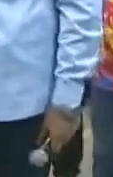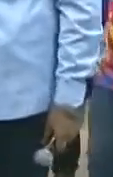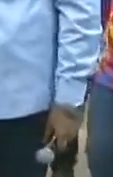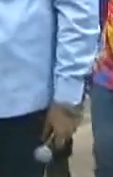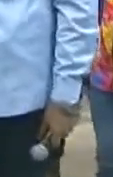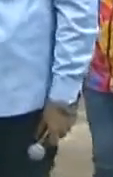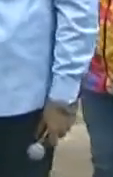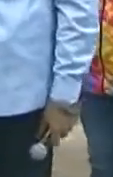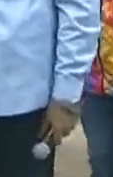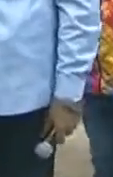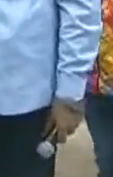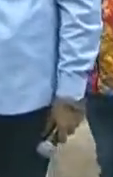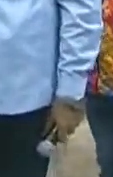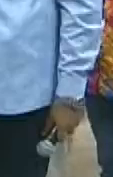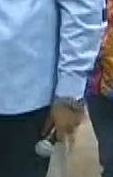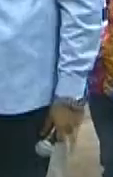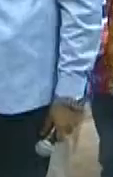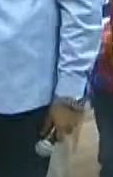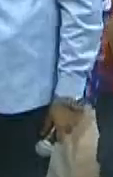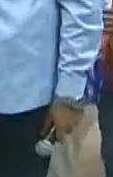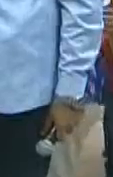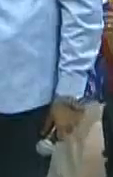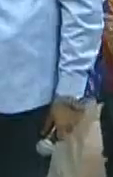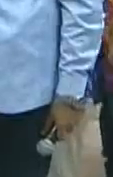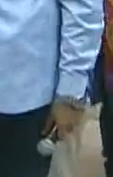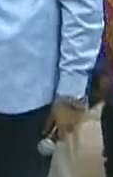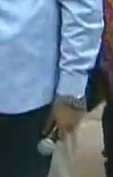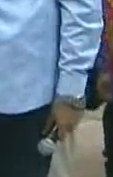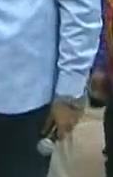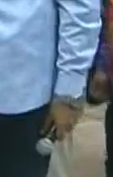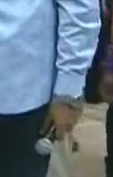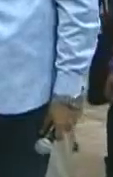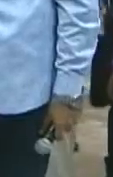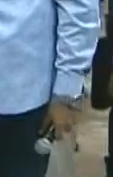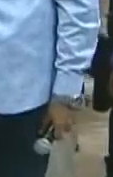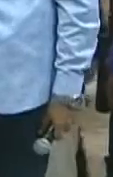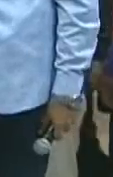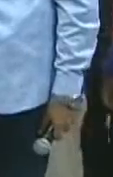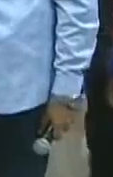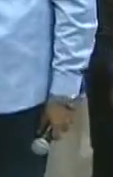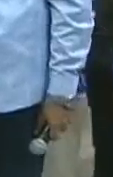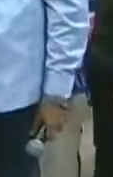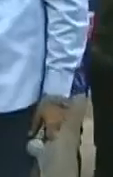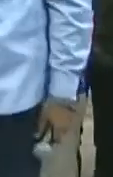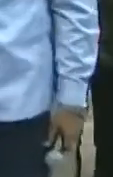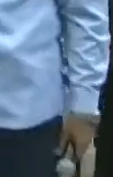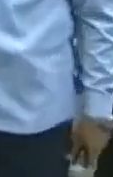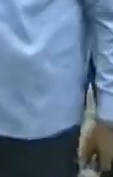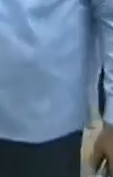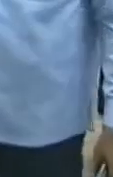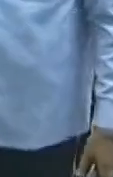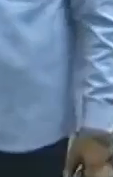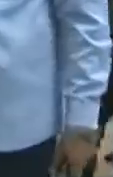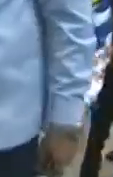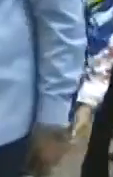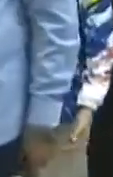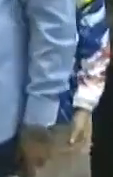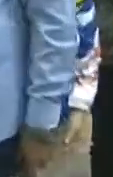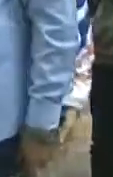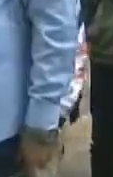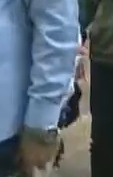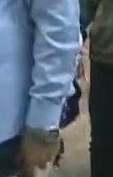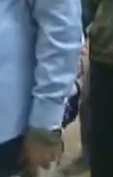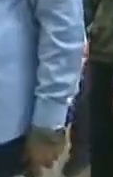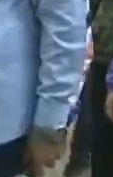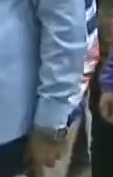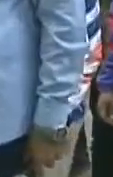Así es, gracias, muy buenas tardes. Iniciamos esta transmisión hasta ahora cuando el presidente constitucional Nicolás Maduro Moros, en compañía de la primera combatiente, doctora Sila Flores de